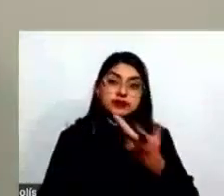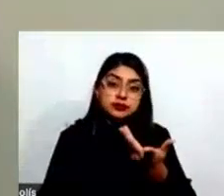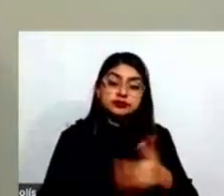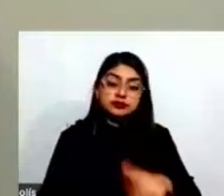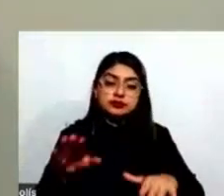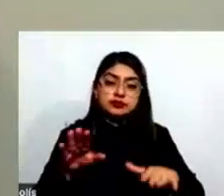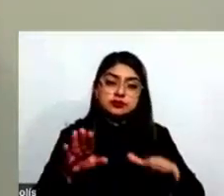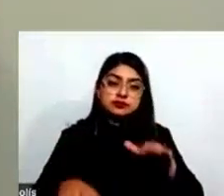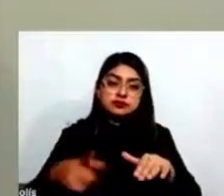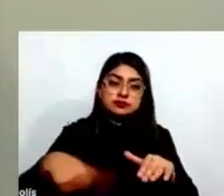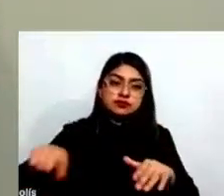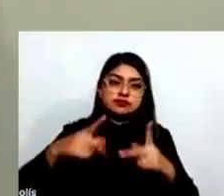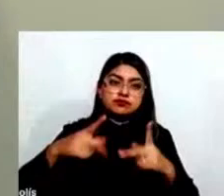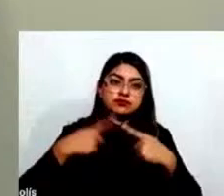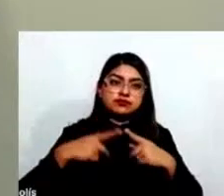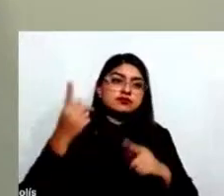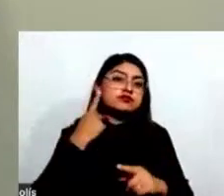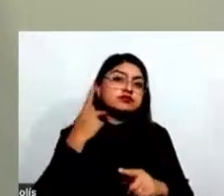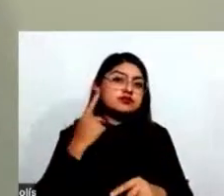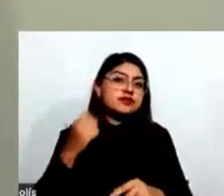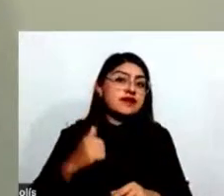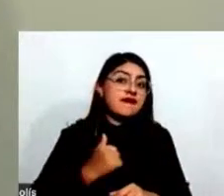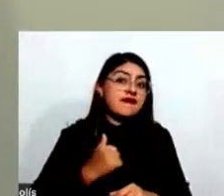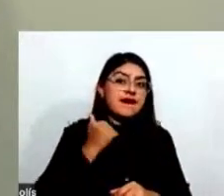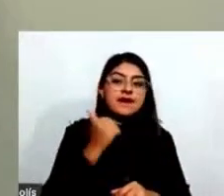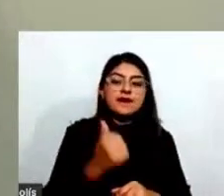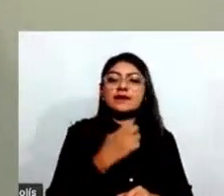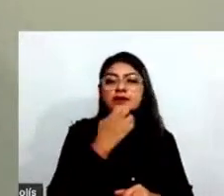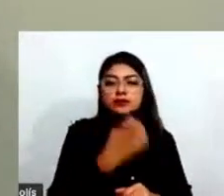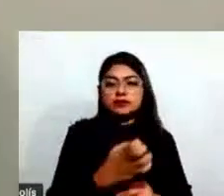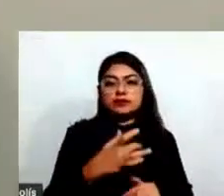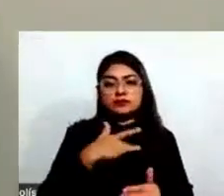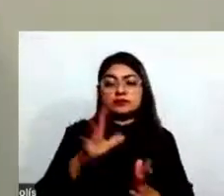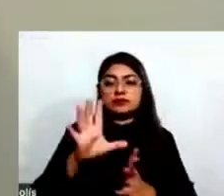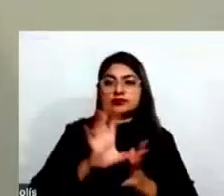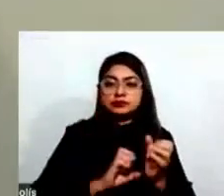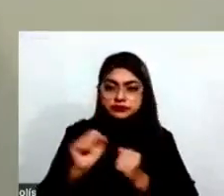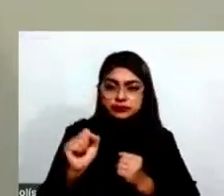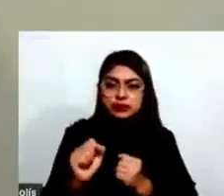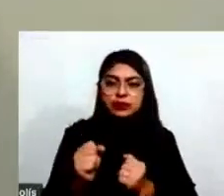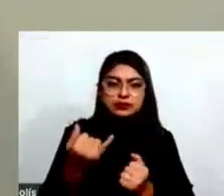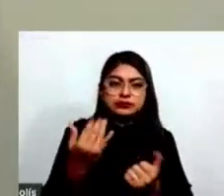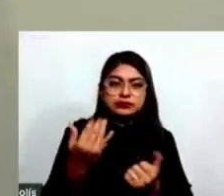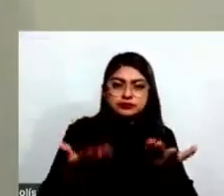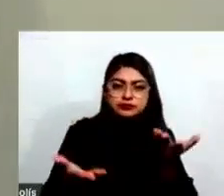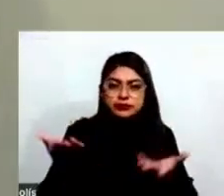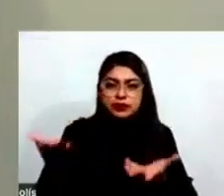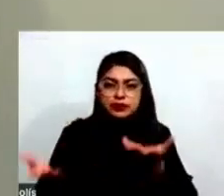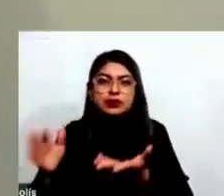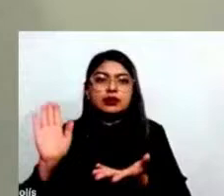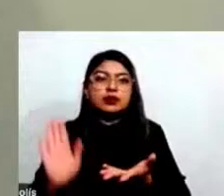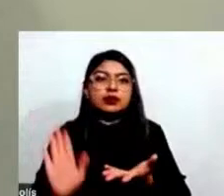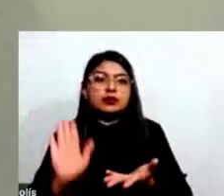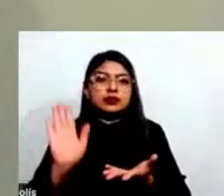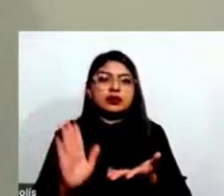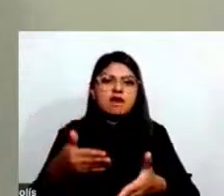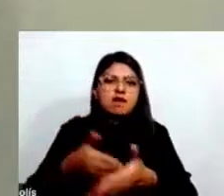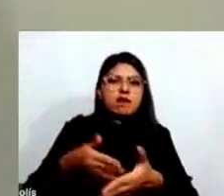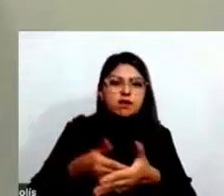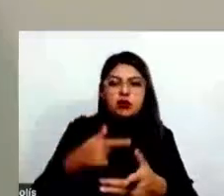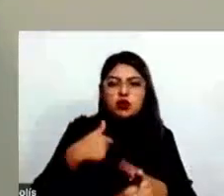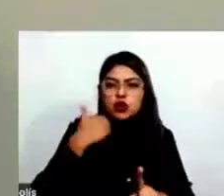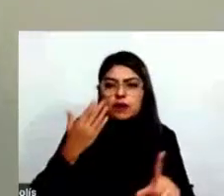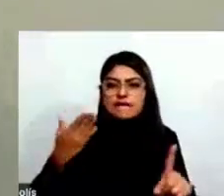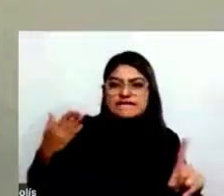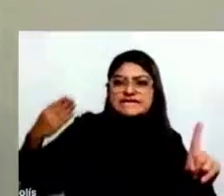ver las salvaguardias constitucionales y los contrapesos como verdaderos obstáculos, así los llaman, a